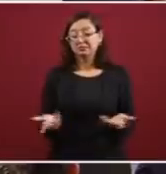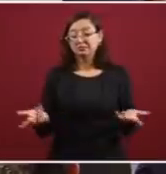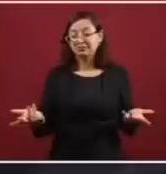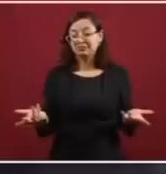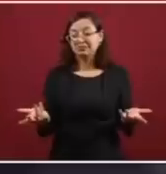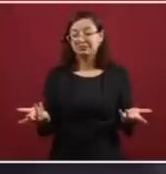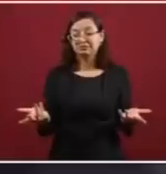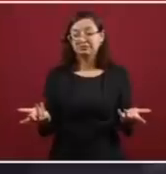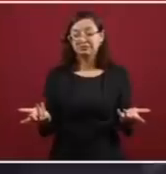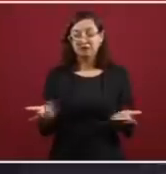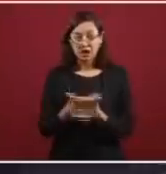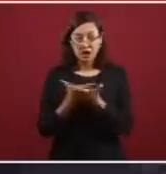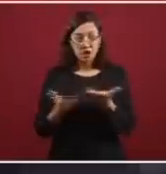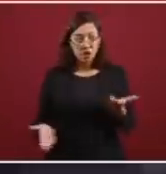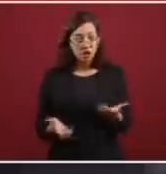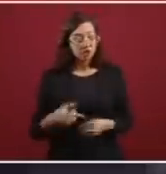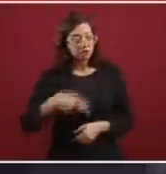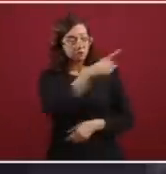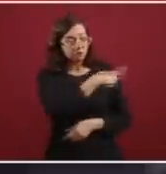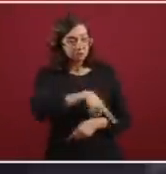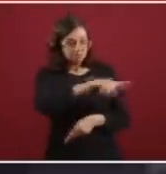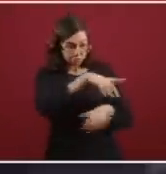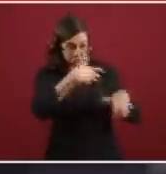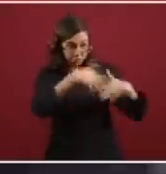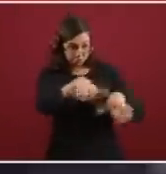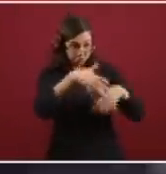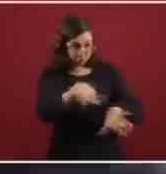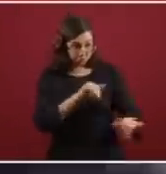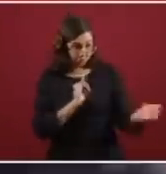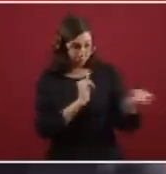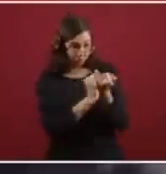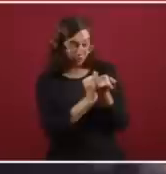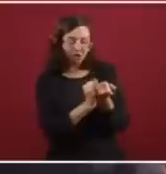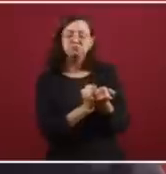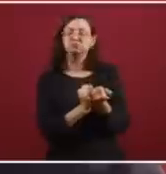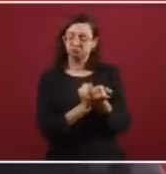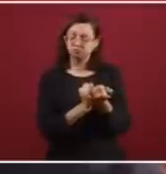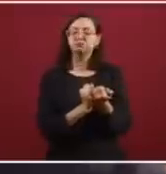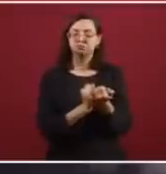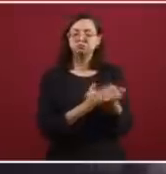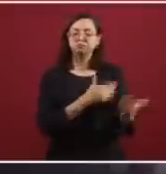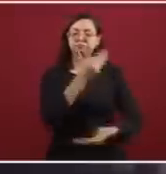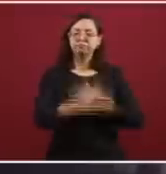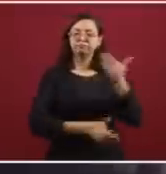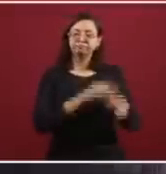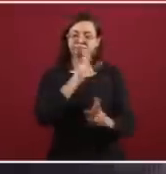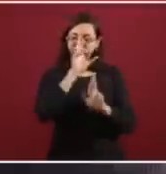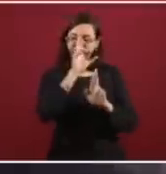¿cómo no voy a respetar a quienes se manifiestan? Claro,